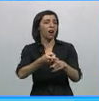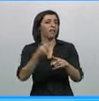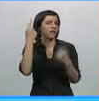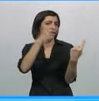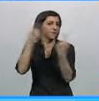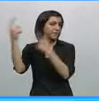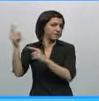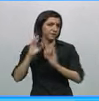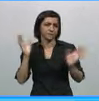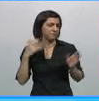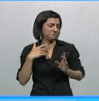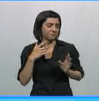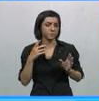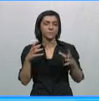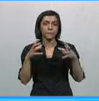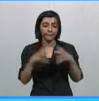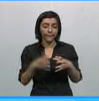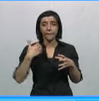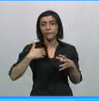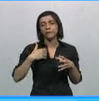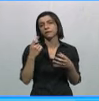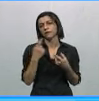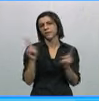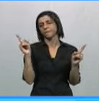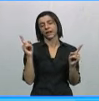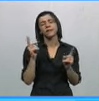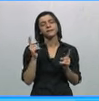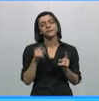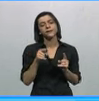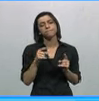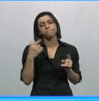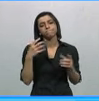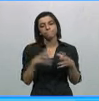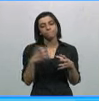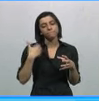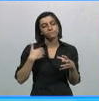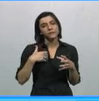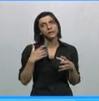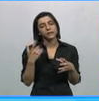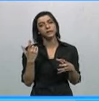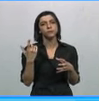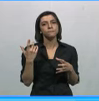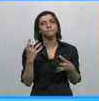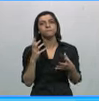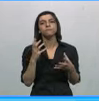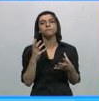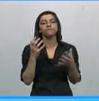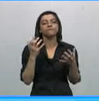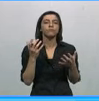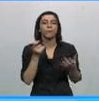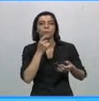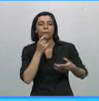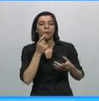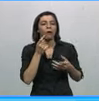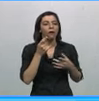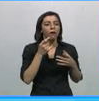El fútbol argentino es muy particular. Uh-huh. Una de las particularidades que tiene es que no hay tantas diferencias, dos o tres